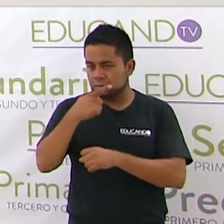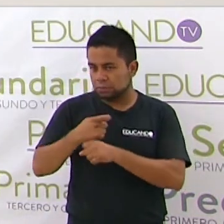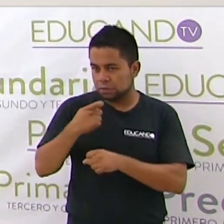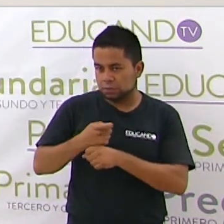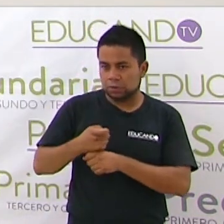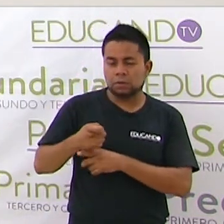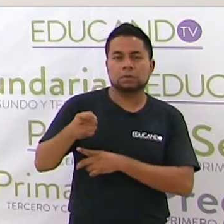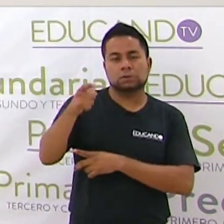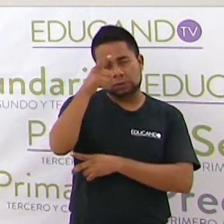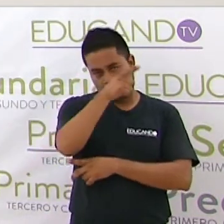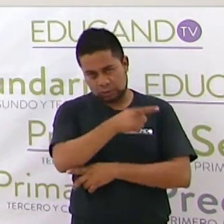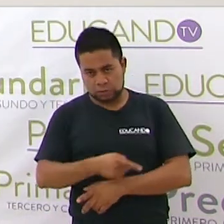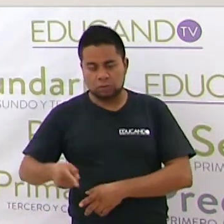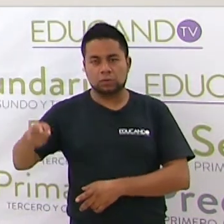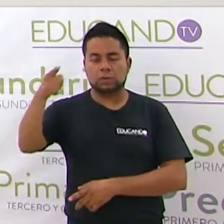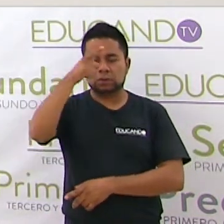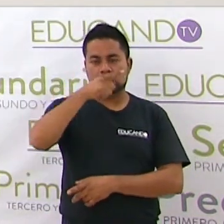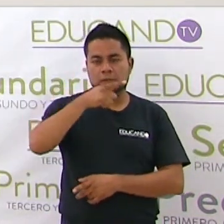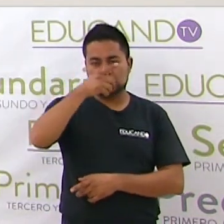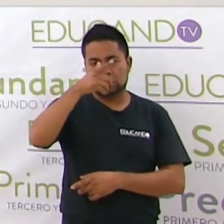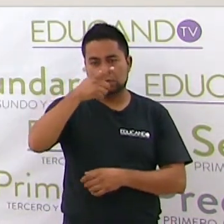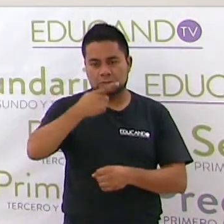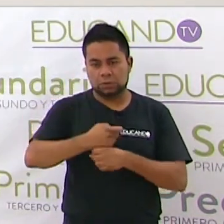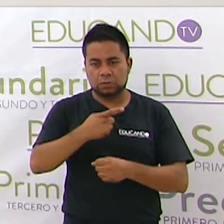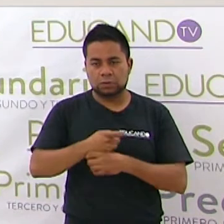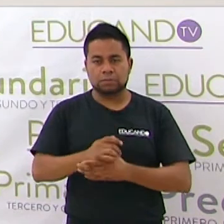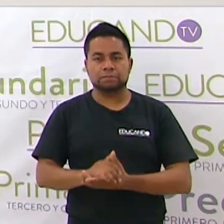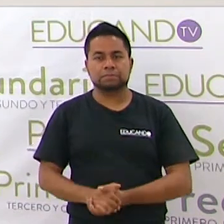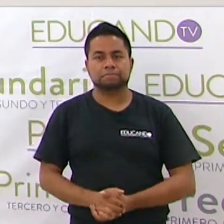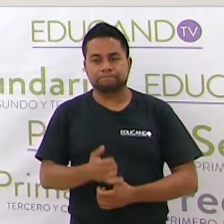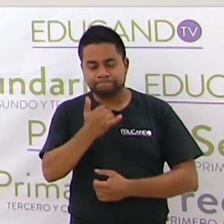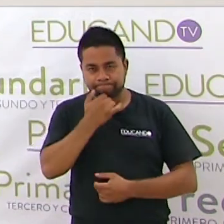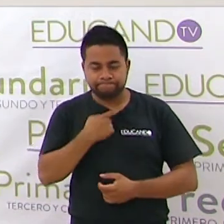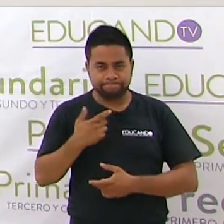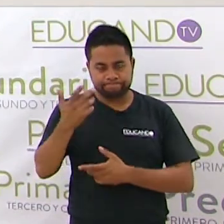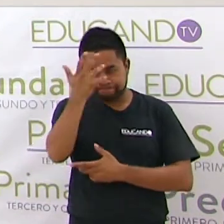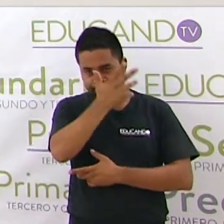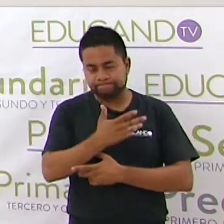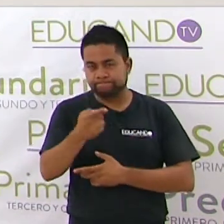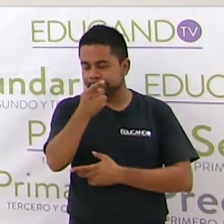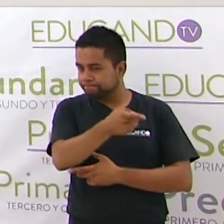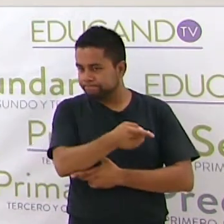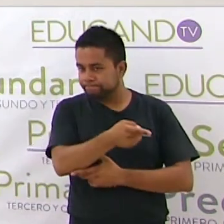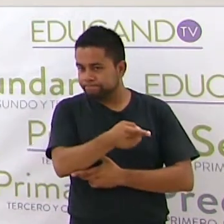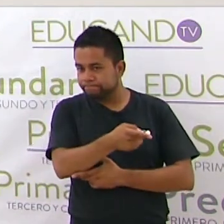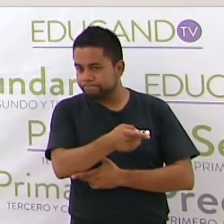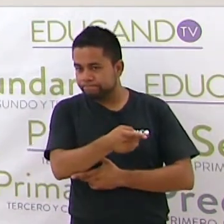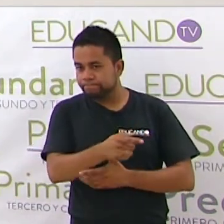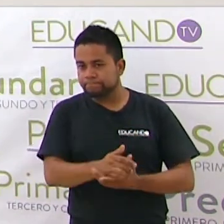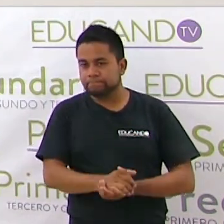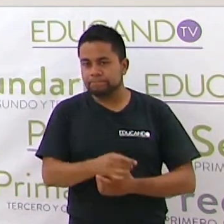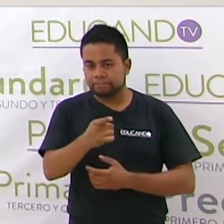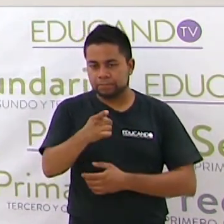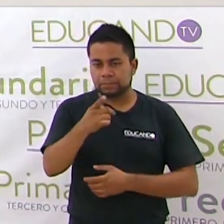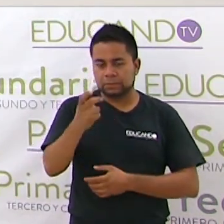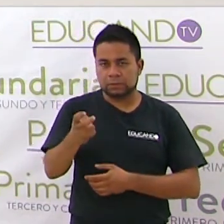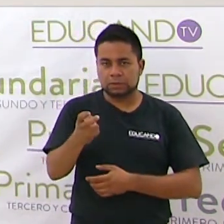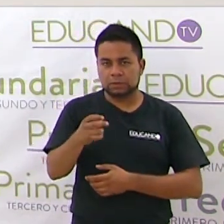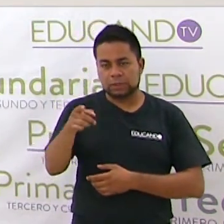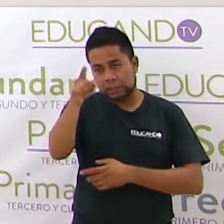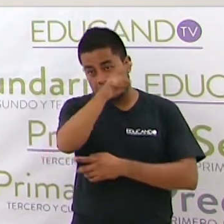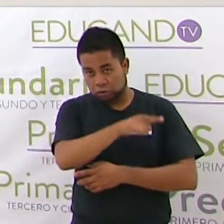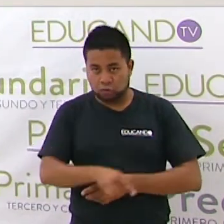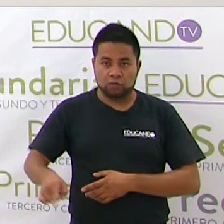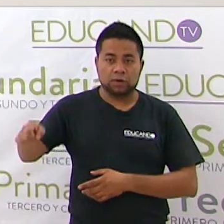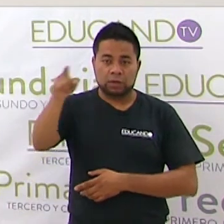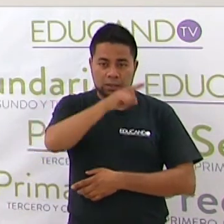la circunferencia, perdón, aquí me confundí. Este es el diámetro, esta es la